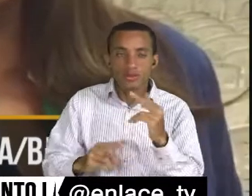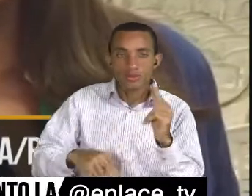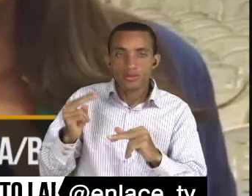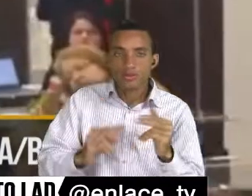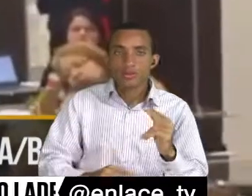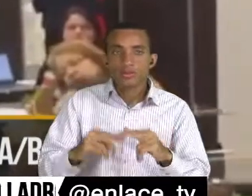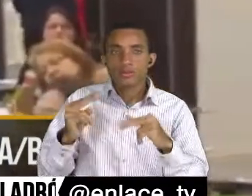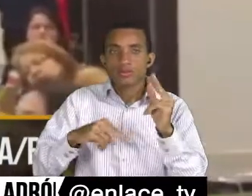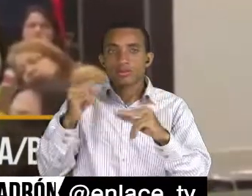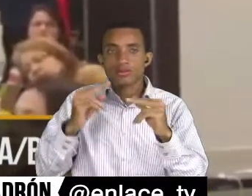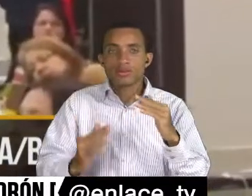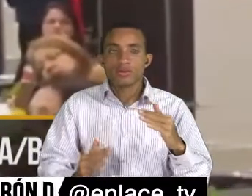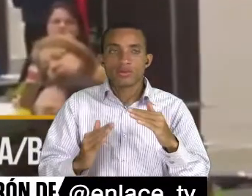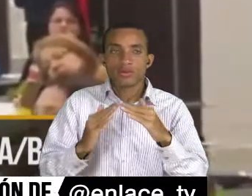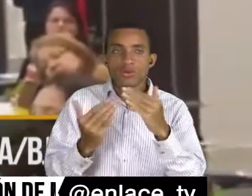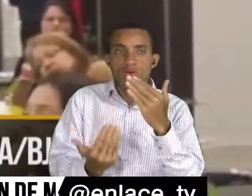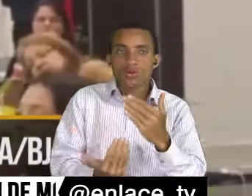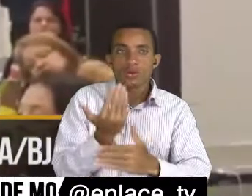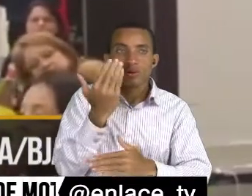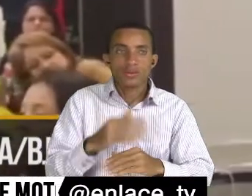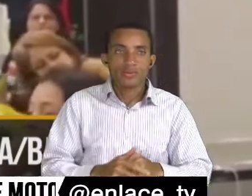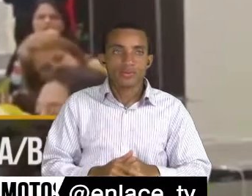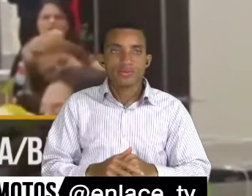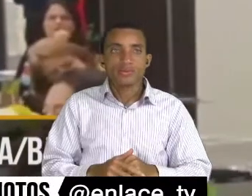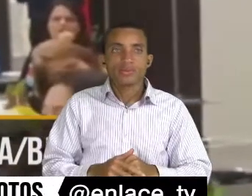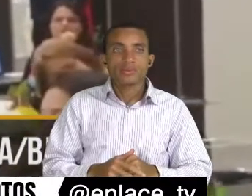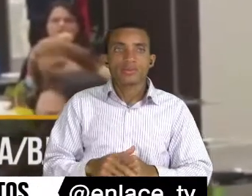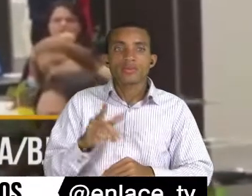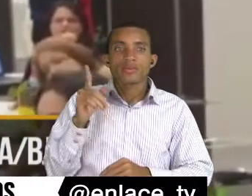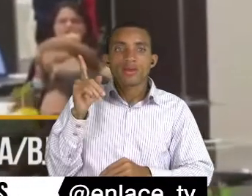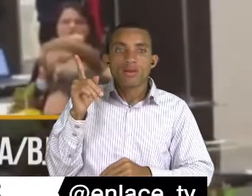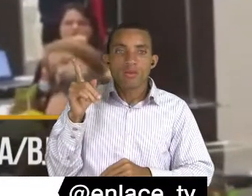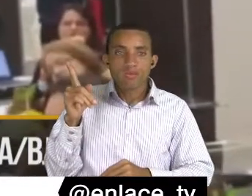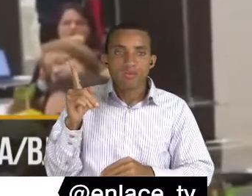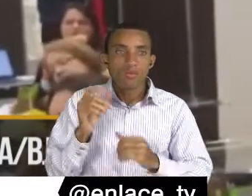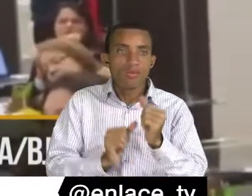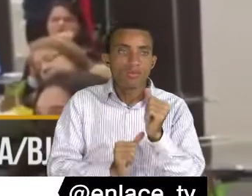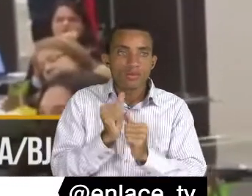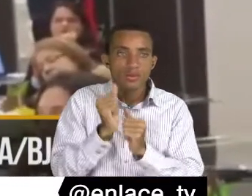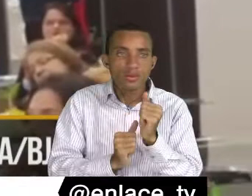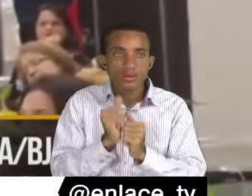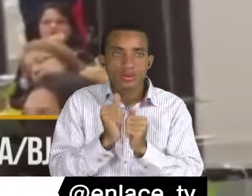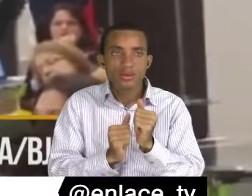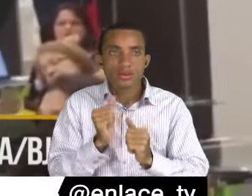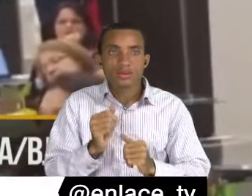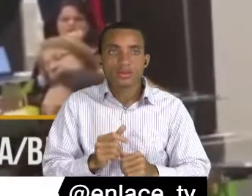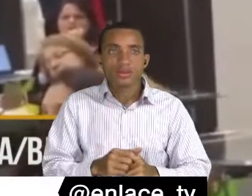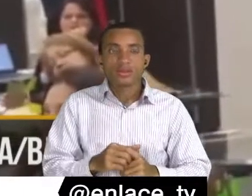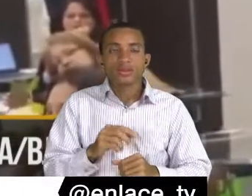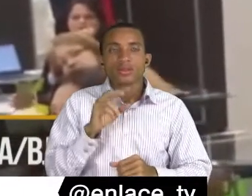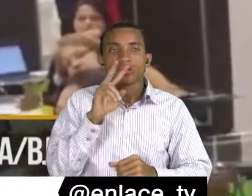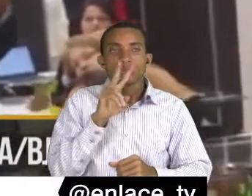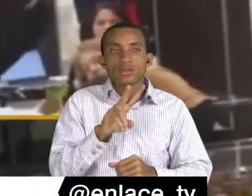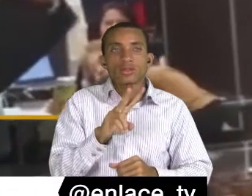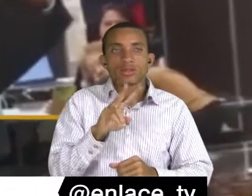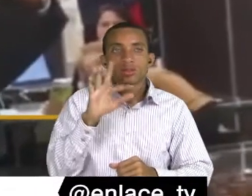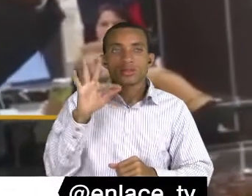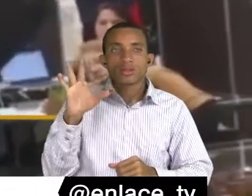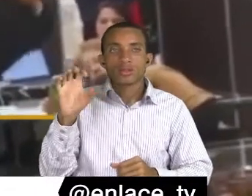respecto. La refinería que refina más barriles en Colombia, 230 mil barriles, o